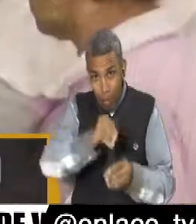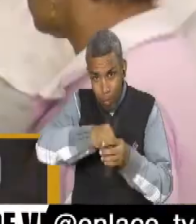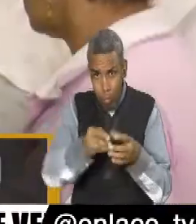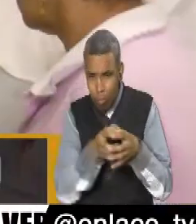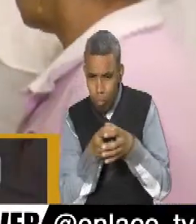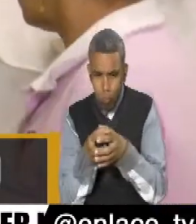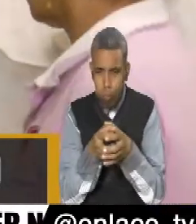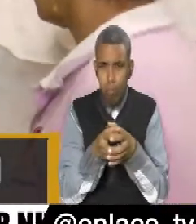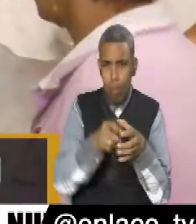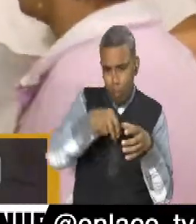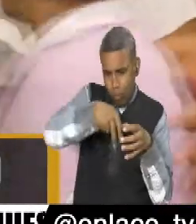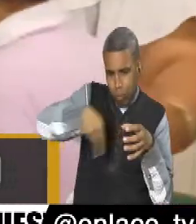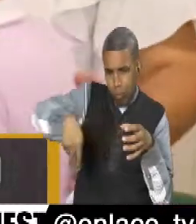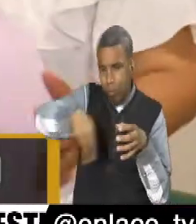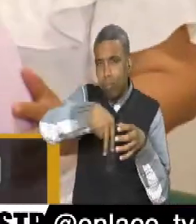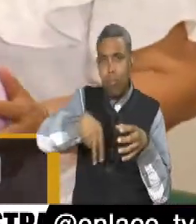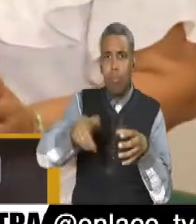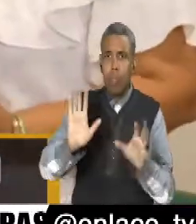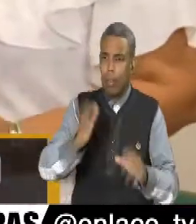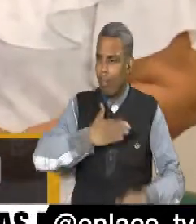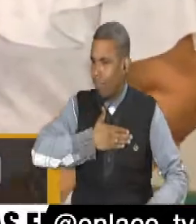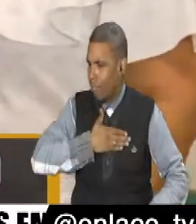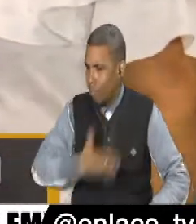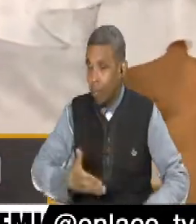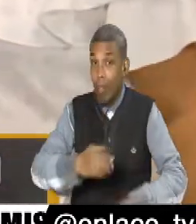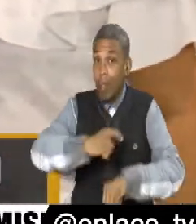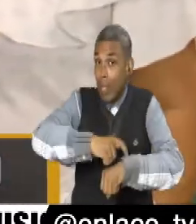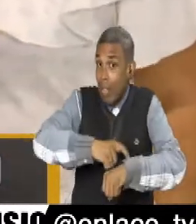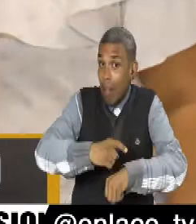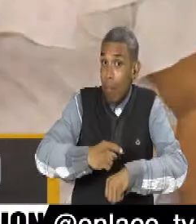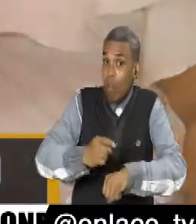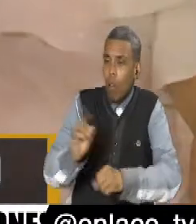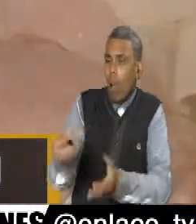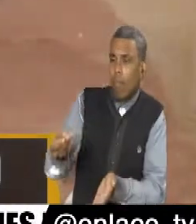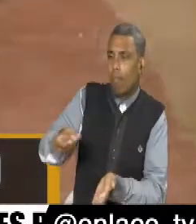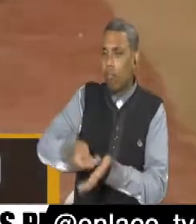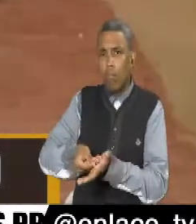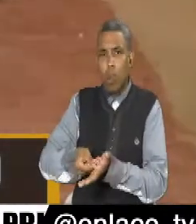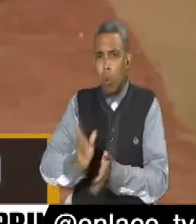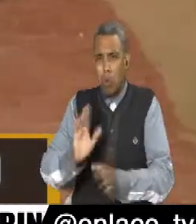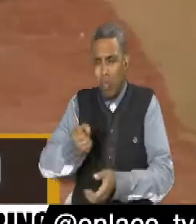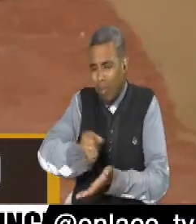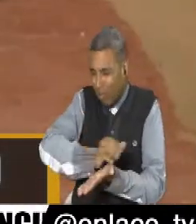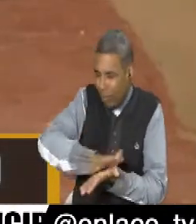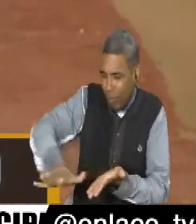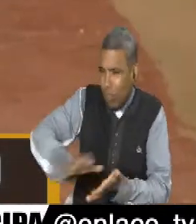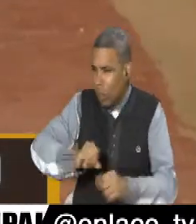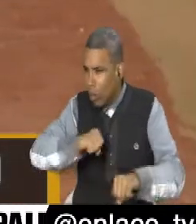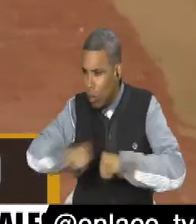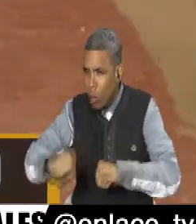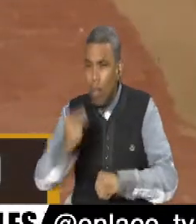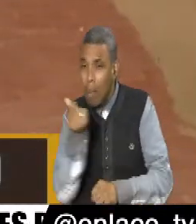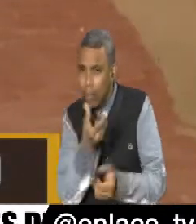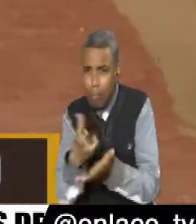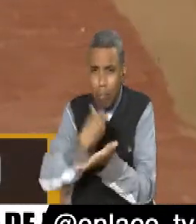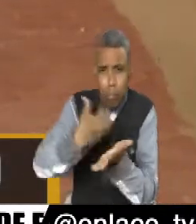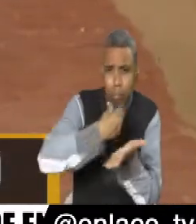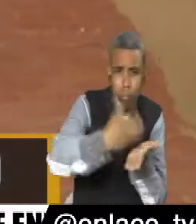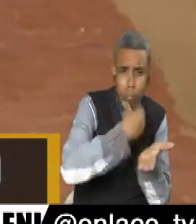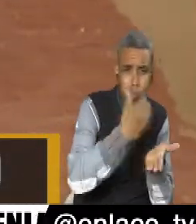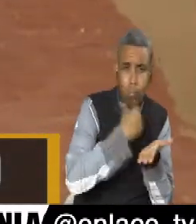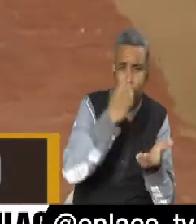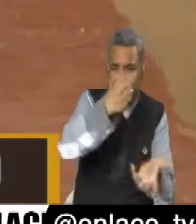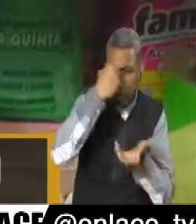grupo de mujeres que dedican generosamente su tiempo a realizar eventos y actividades con el fin de obtener recursos y